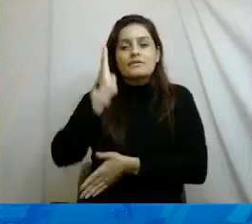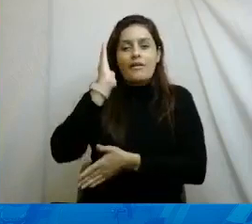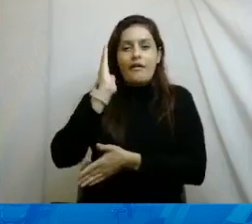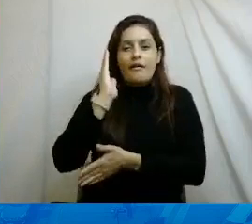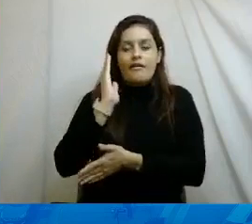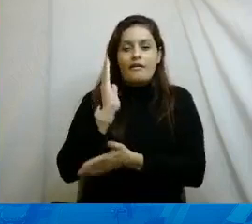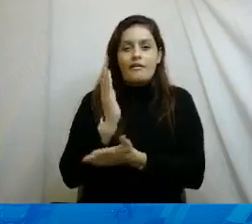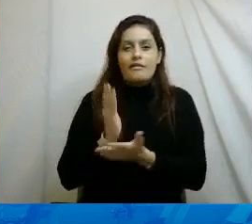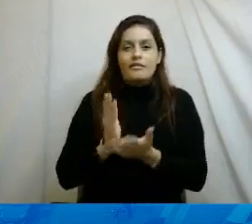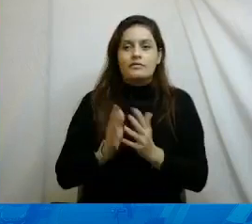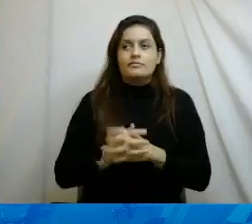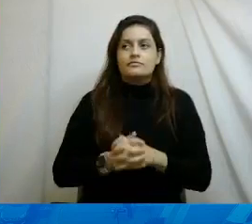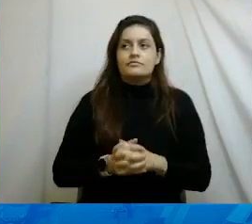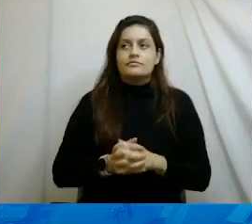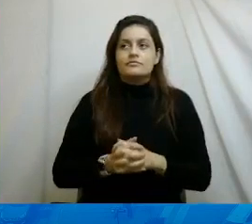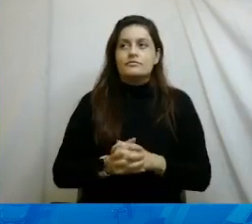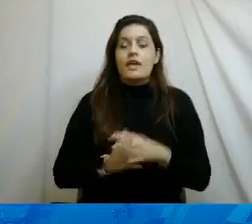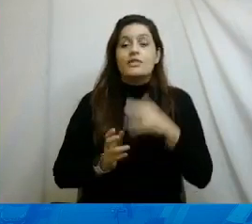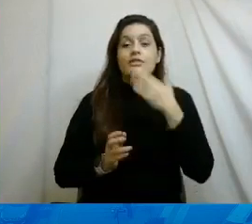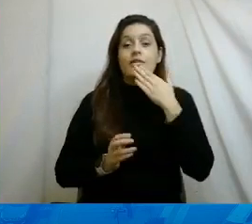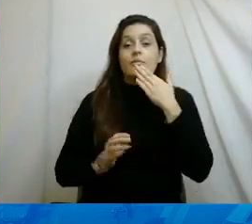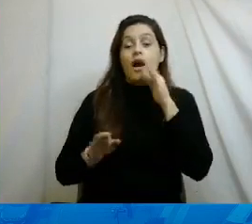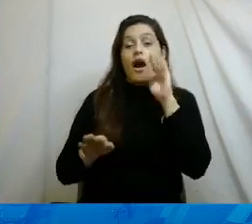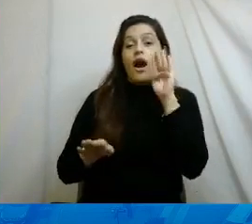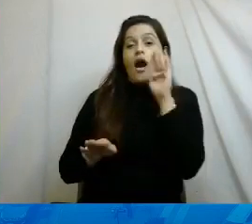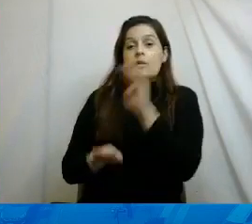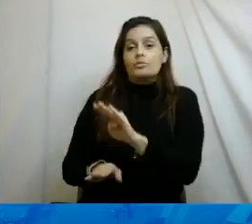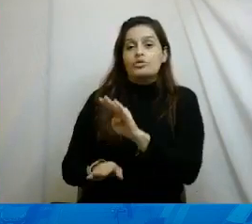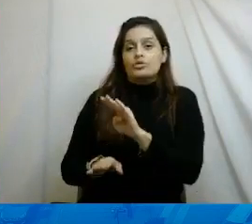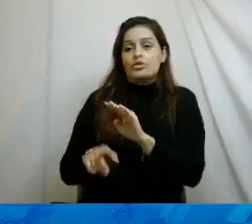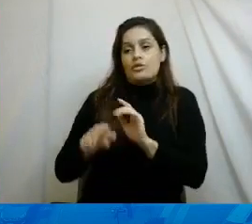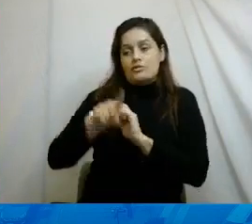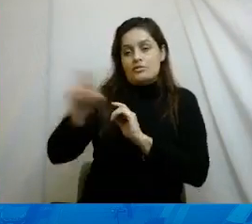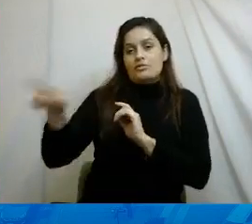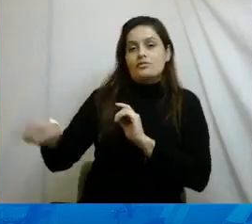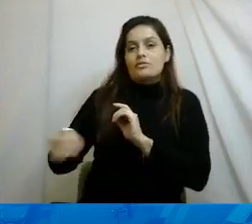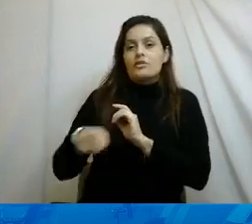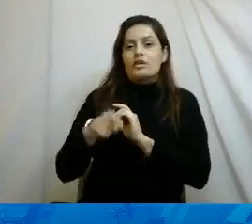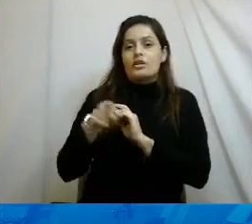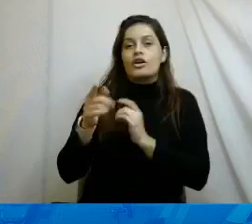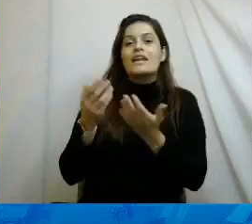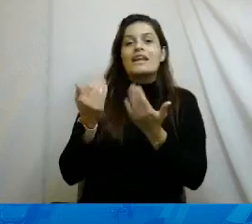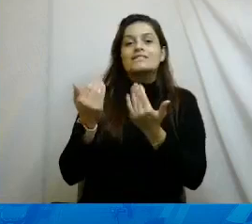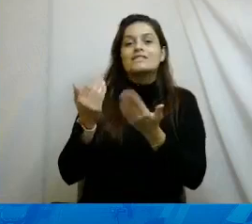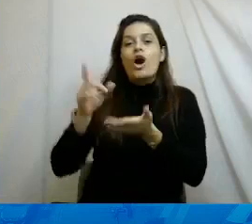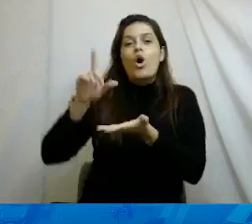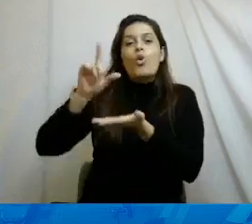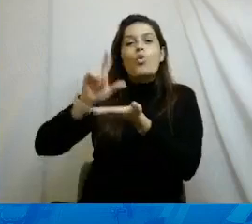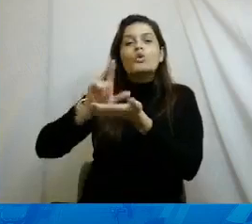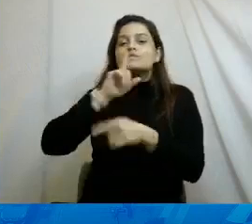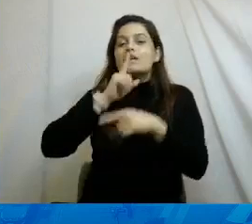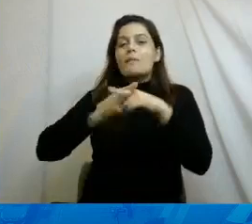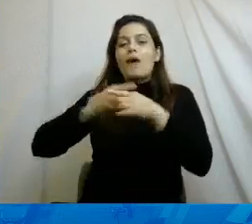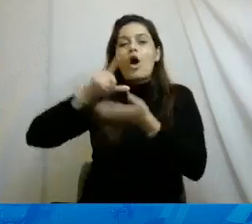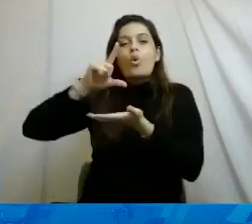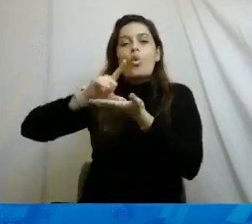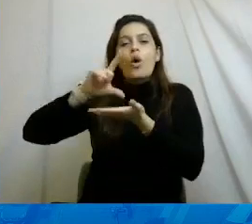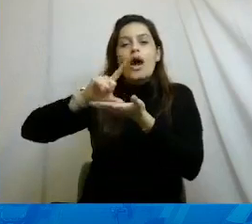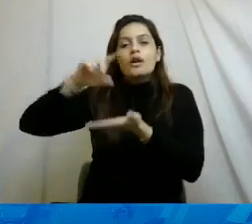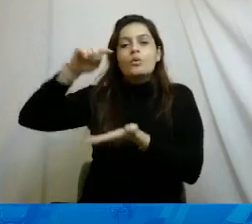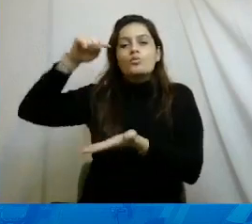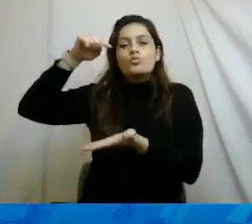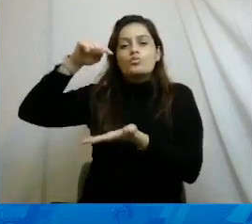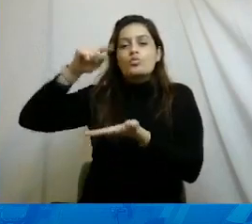qué va a consistir y también el apoyo de ellos, de los mismos vecinos, para ir cuidando este punto verde que se está